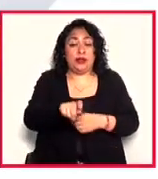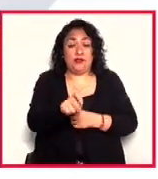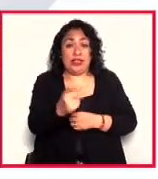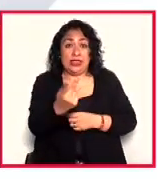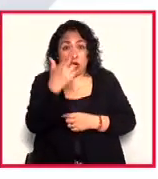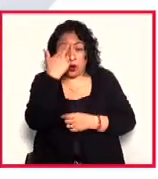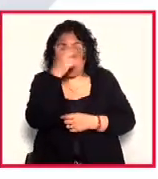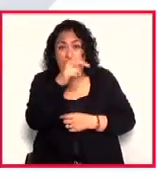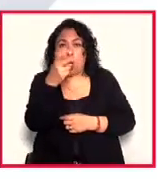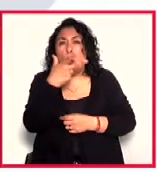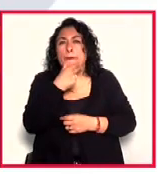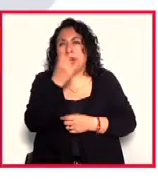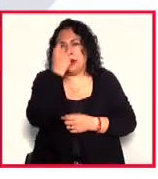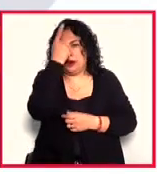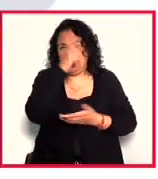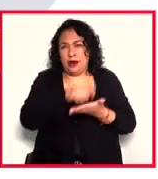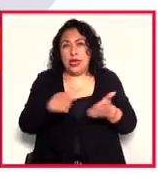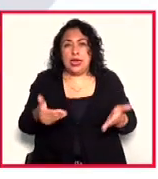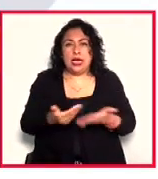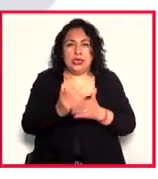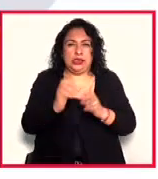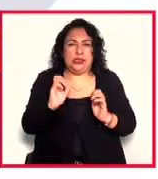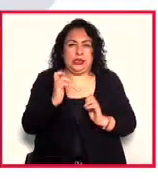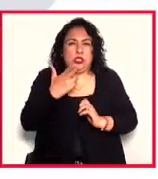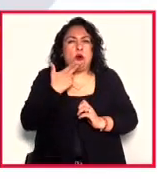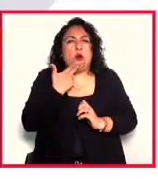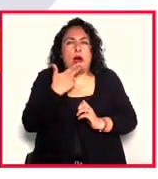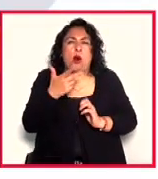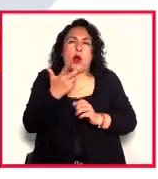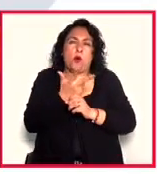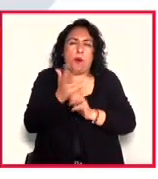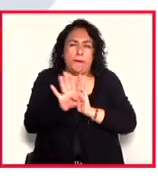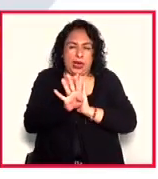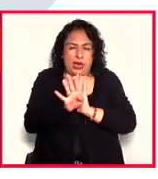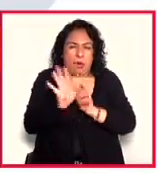al autor chihuahuense con el siguiente documental. Vamos a conocer más.